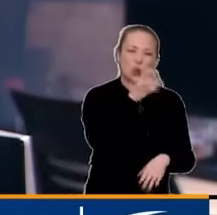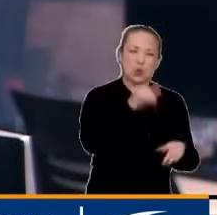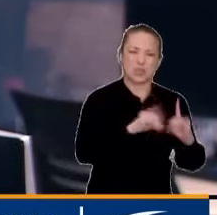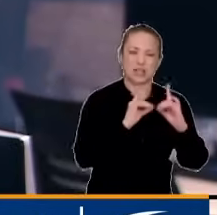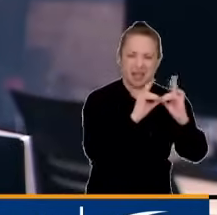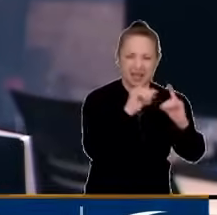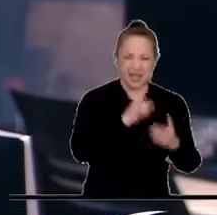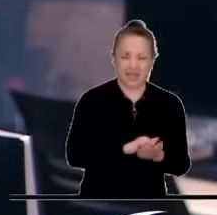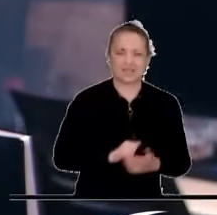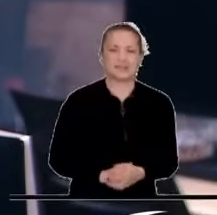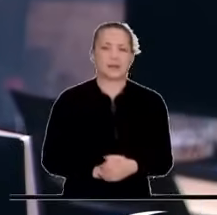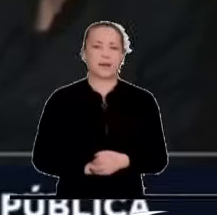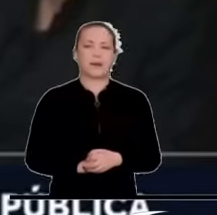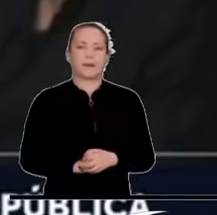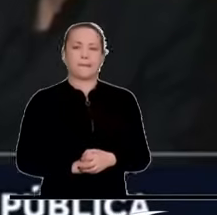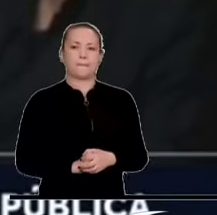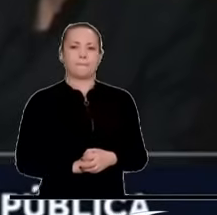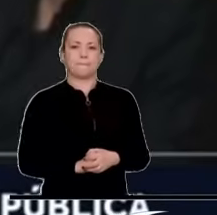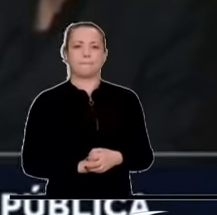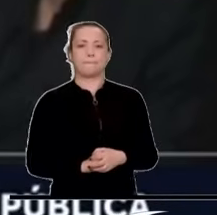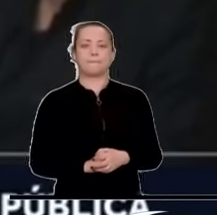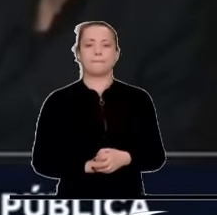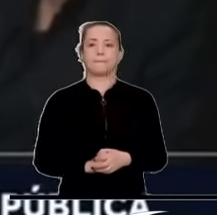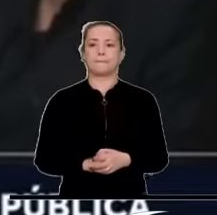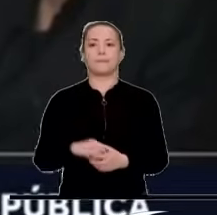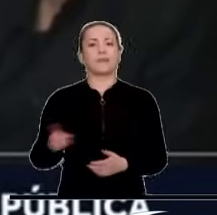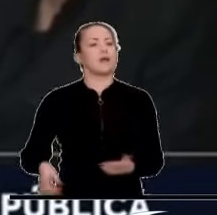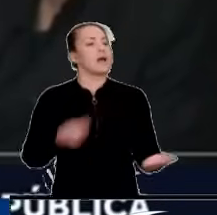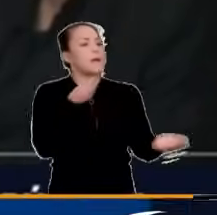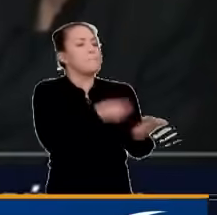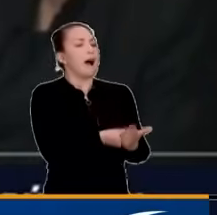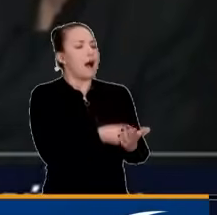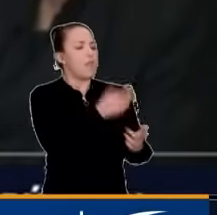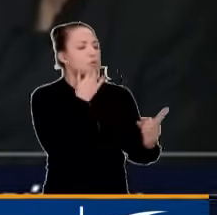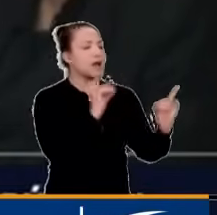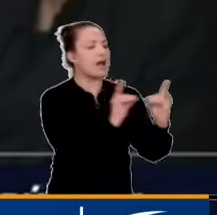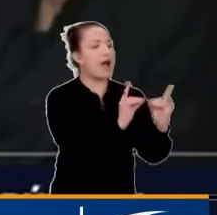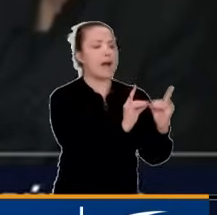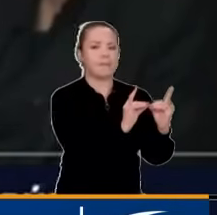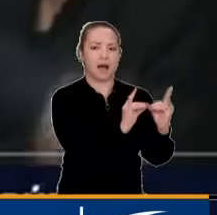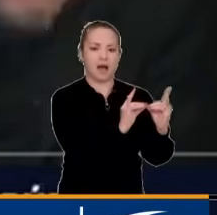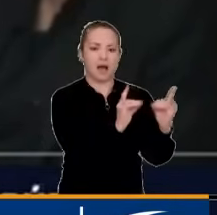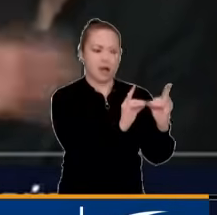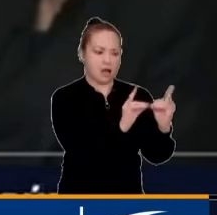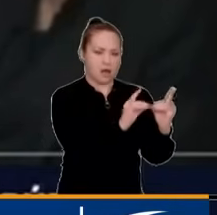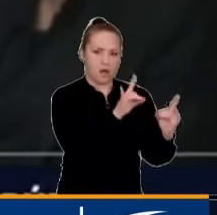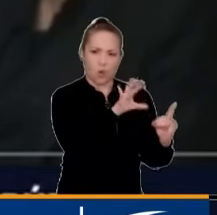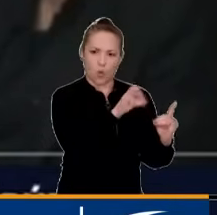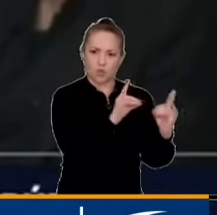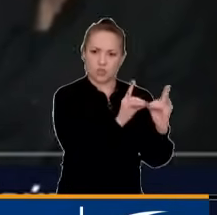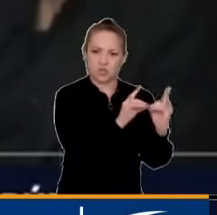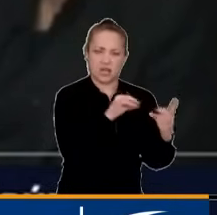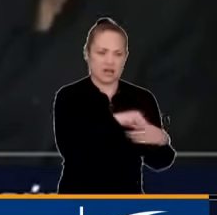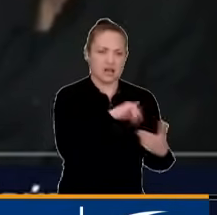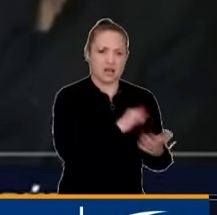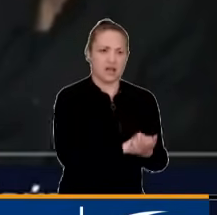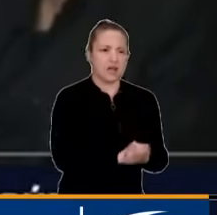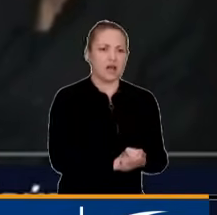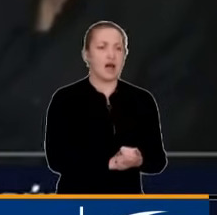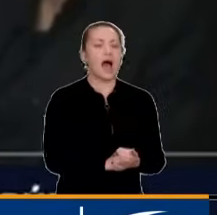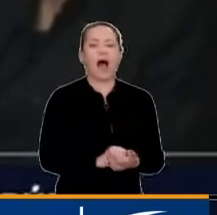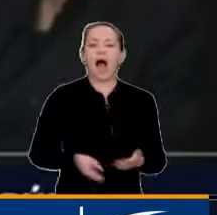Veamos. Pagaban por cama abierta en cuidados intensivos. Entonces todo el mundo se puso a hacer cuidados